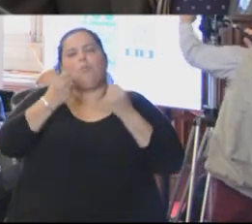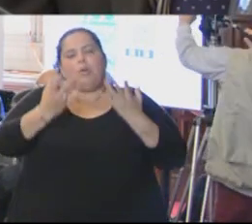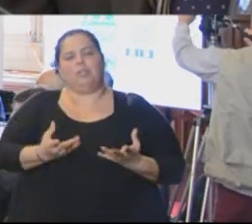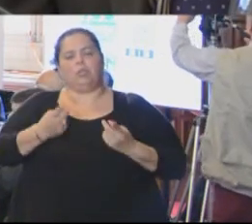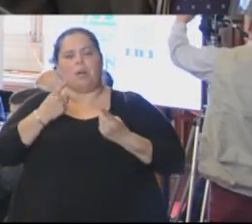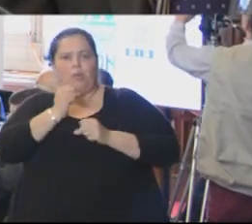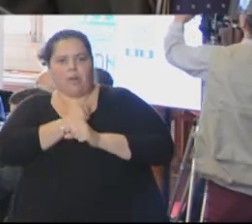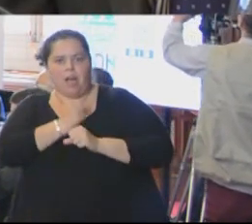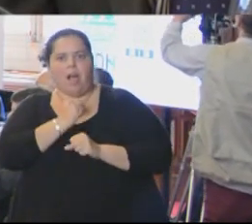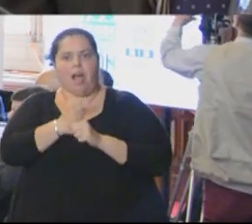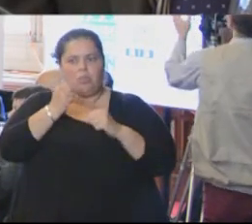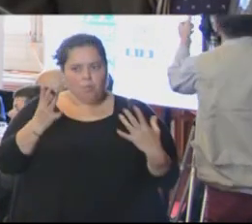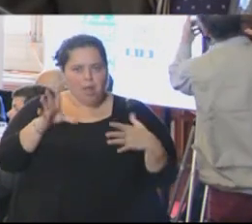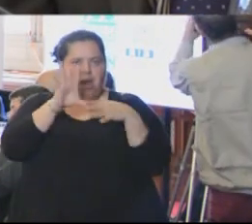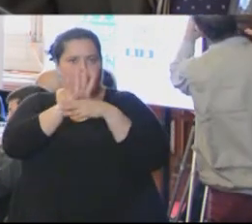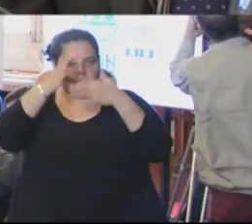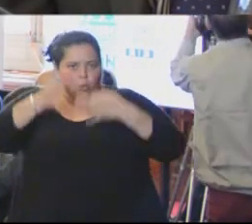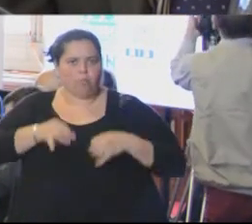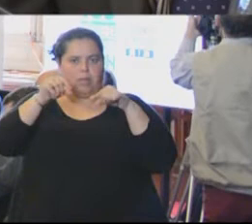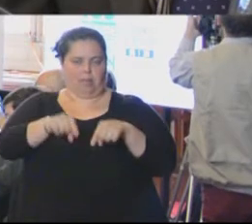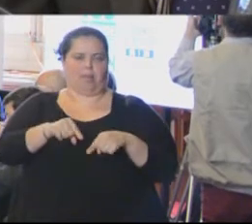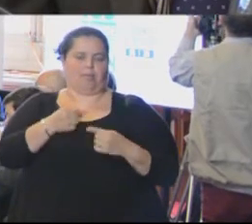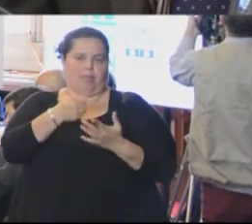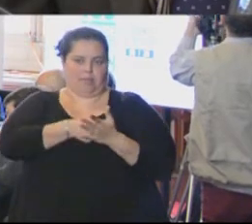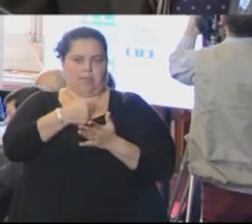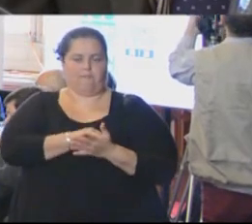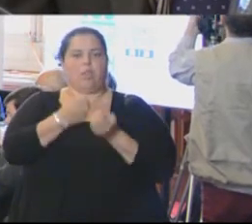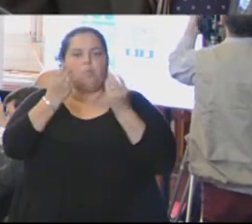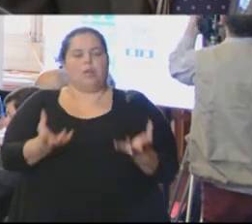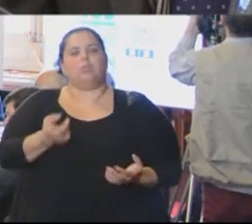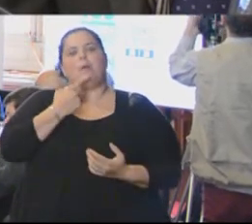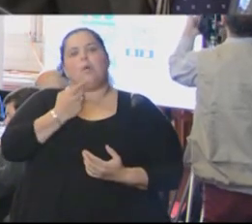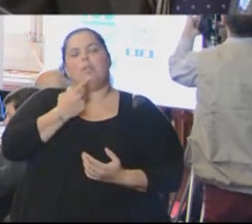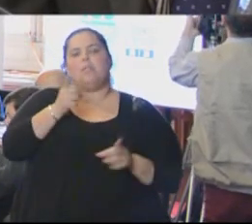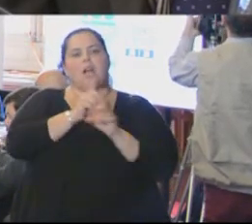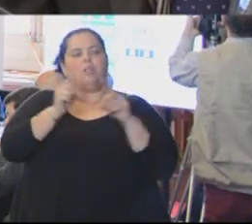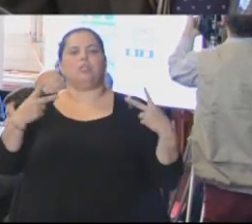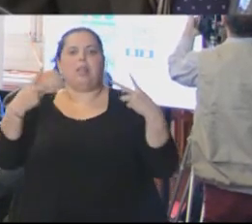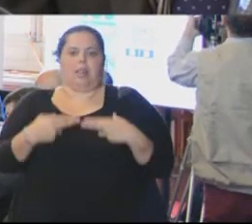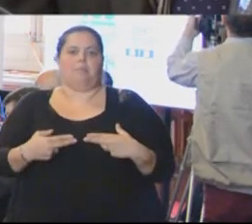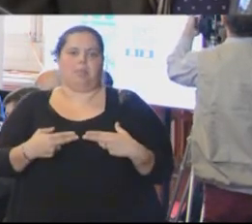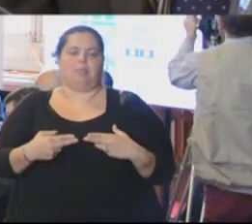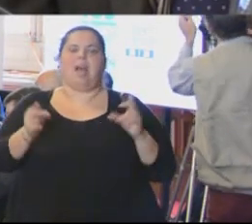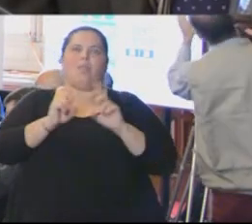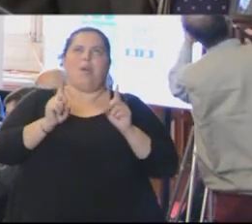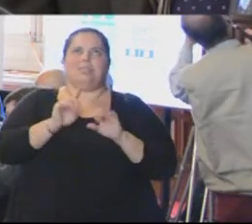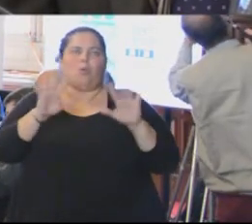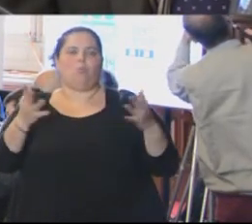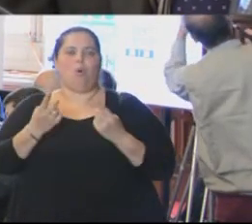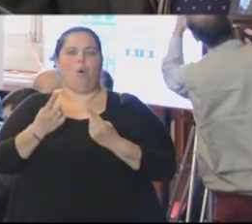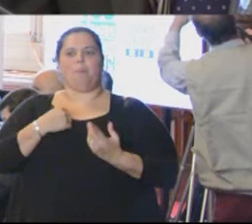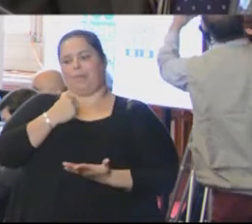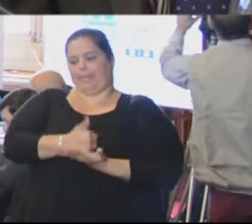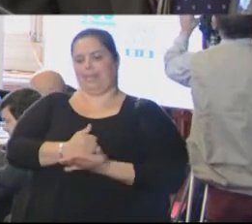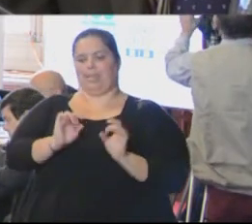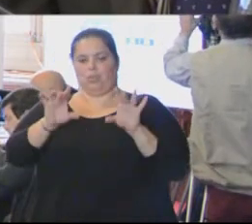reto. Por ello, la política no se limita, como se está haciendo, a una presencia que se